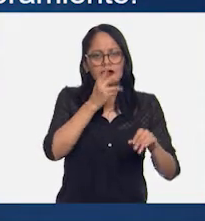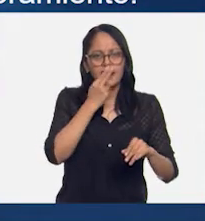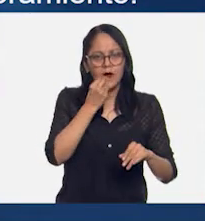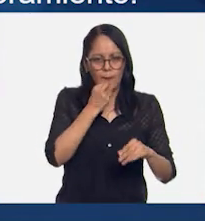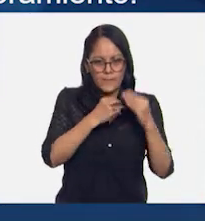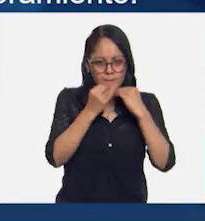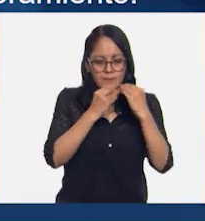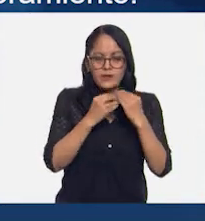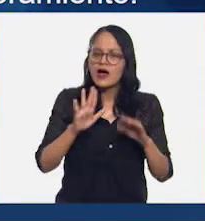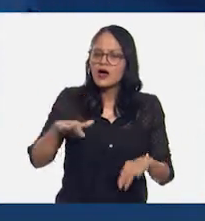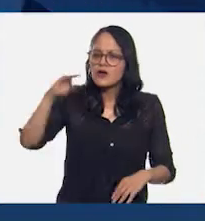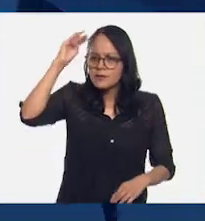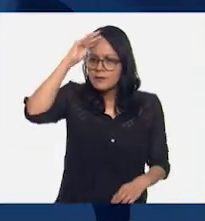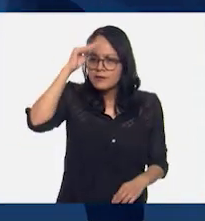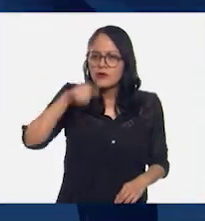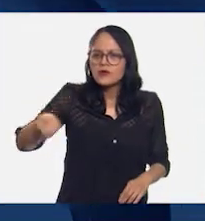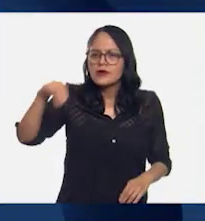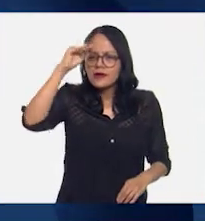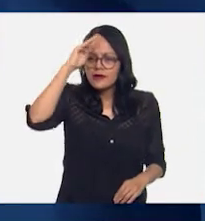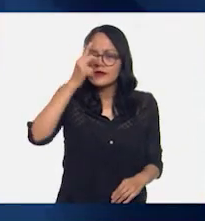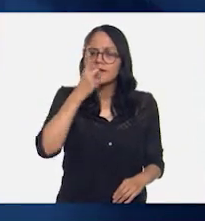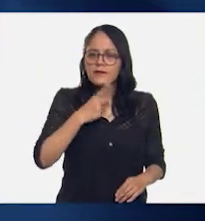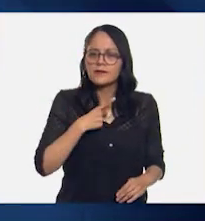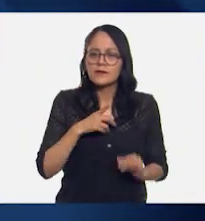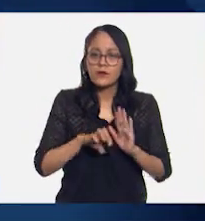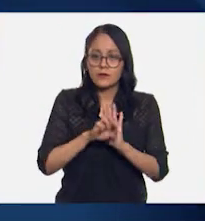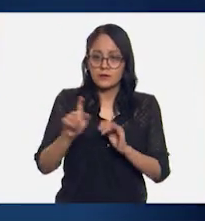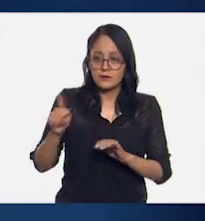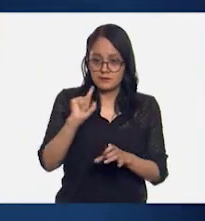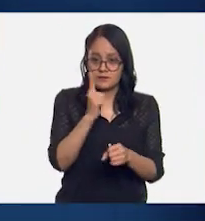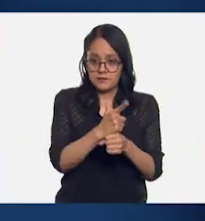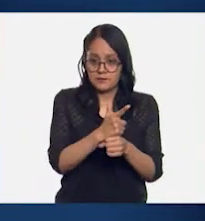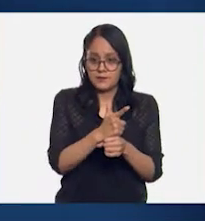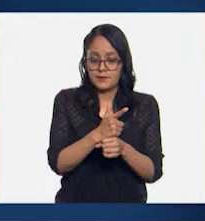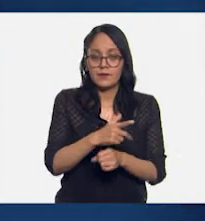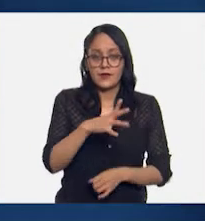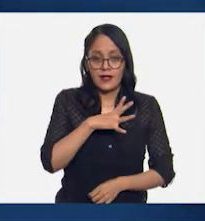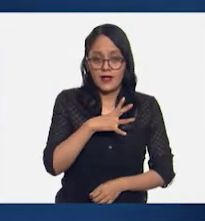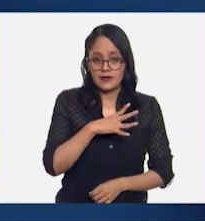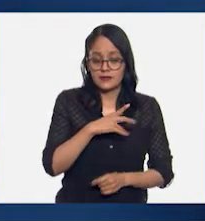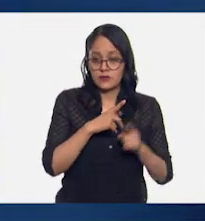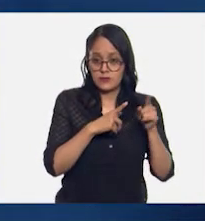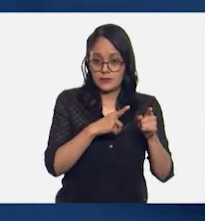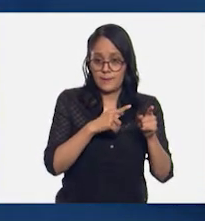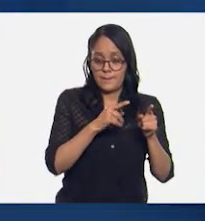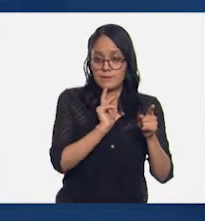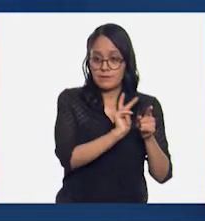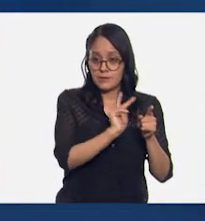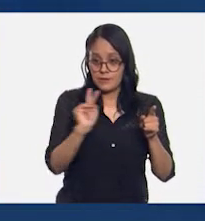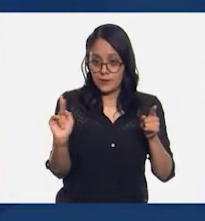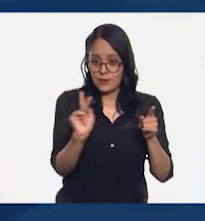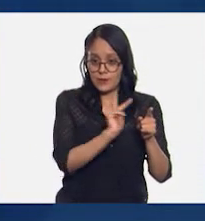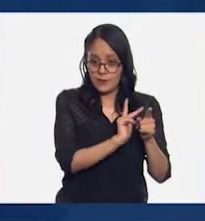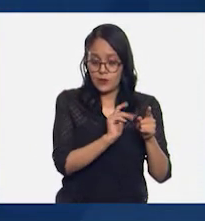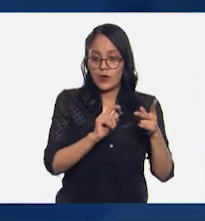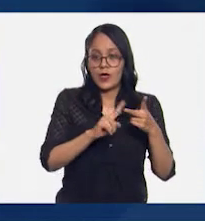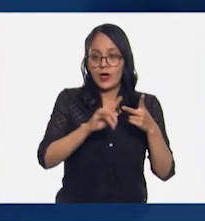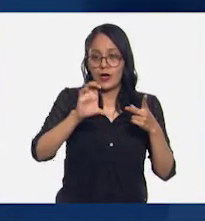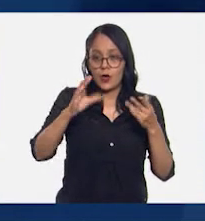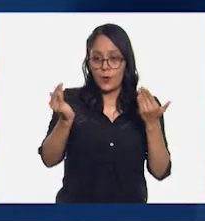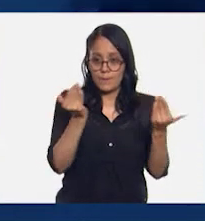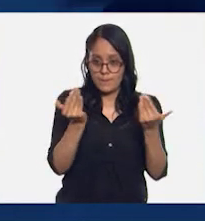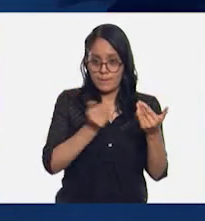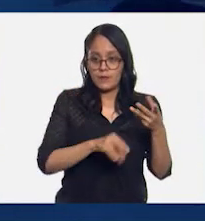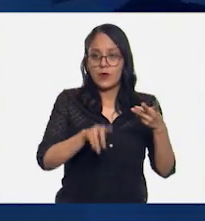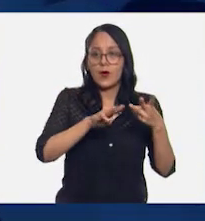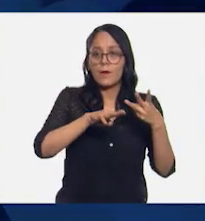María, reflexionen y díganme si identificaron algún símil o comparación y metáfora en el